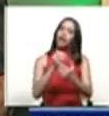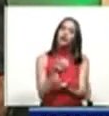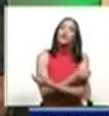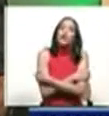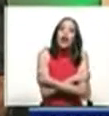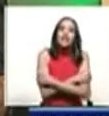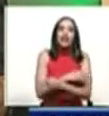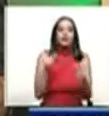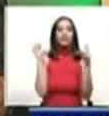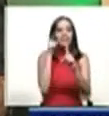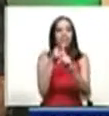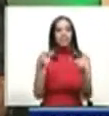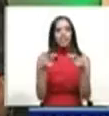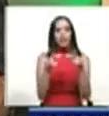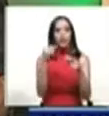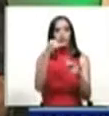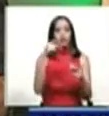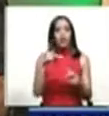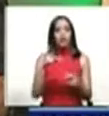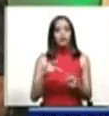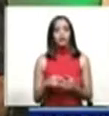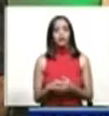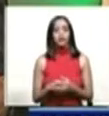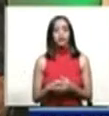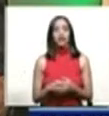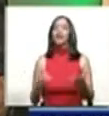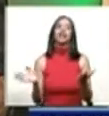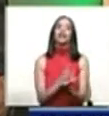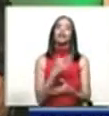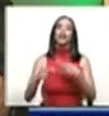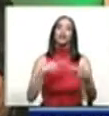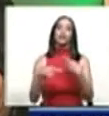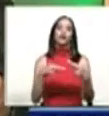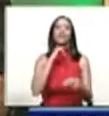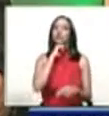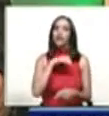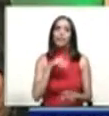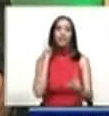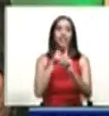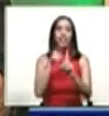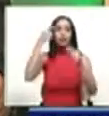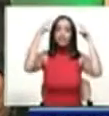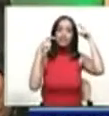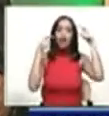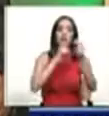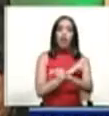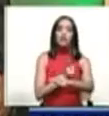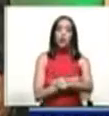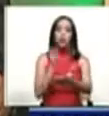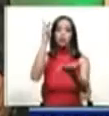equipo Zurda Conducta. La derrota de la revolución históricamente, desde que llegó Chávez al poder, desde que Chávez